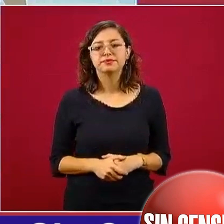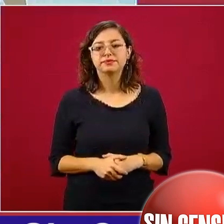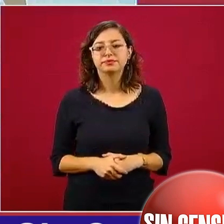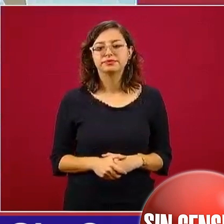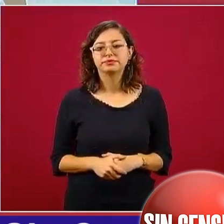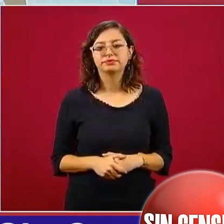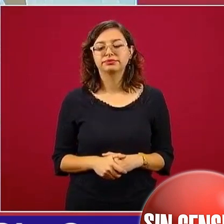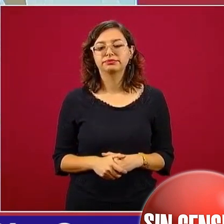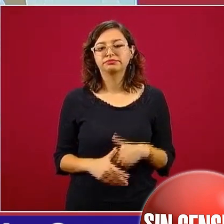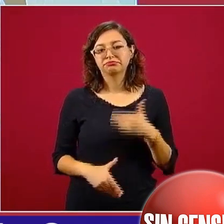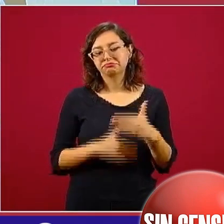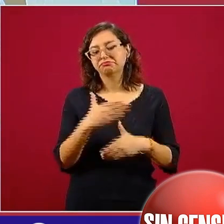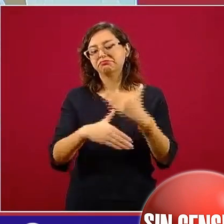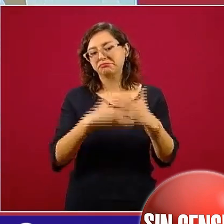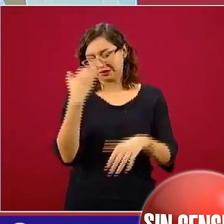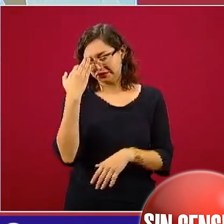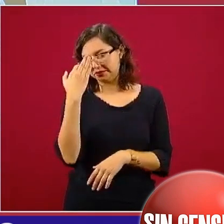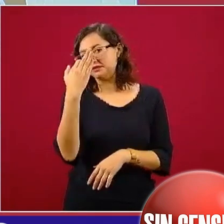al paso del tiempo.